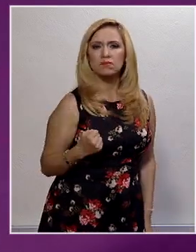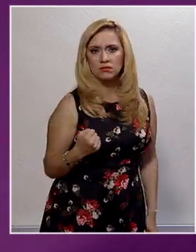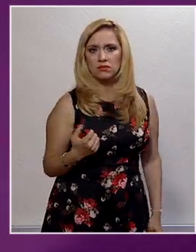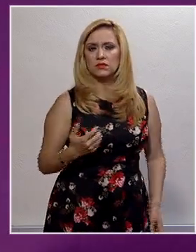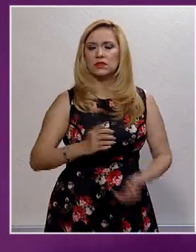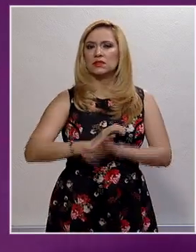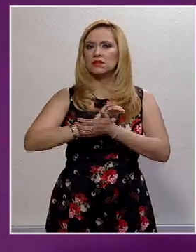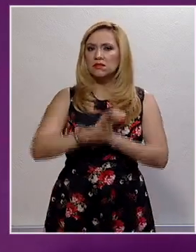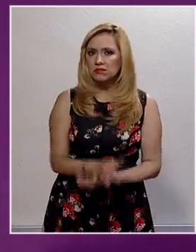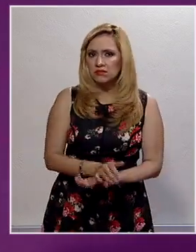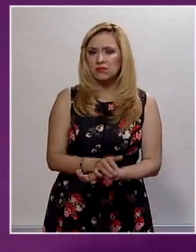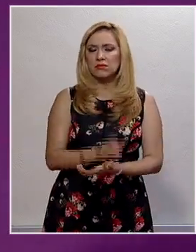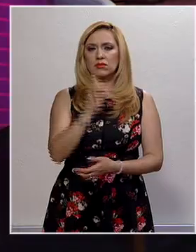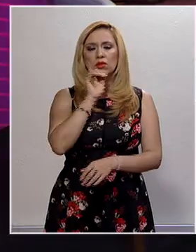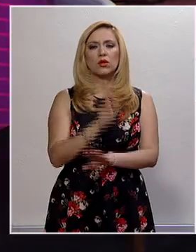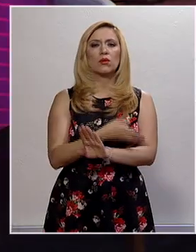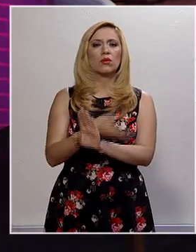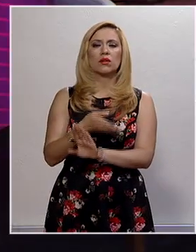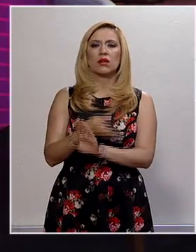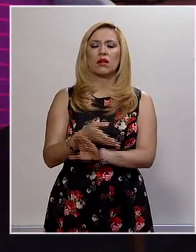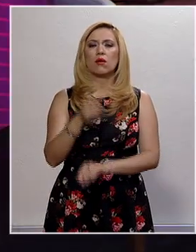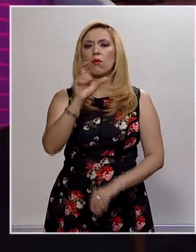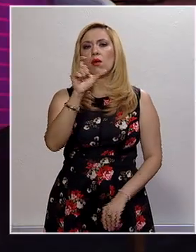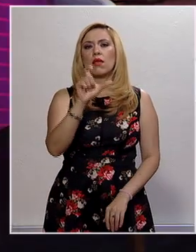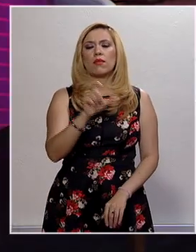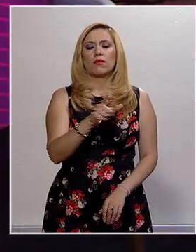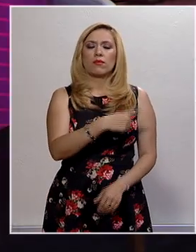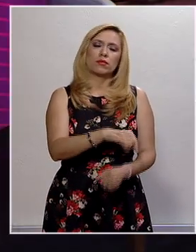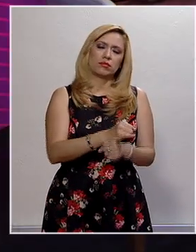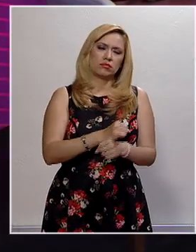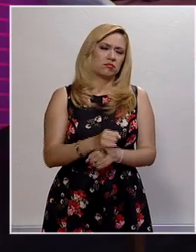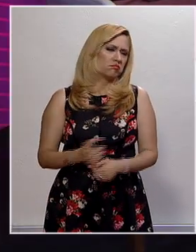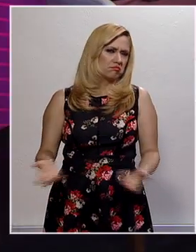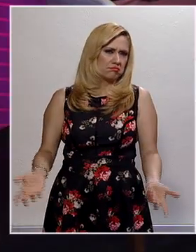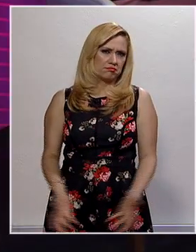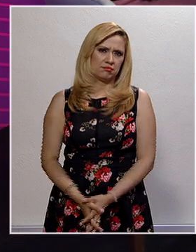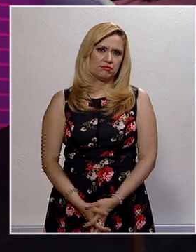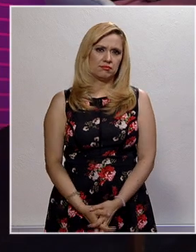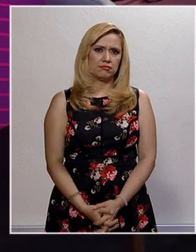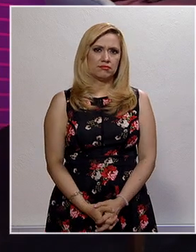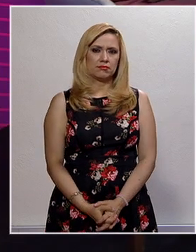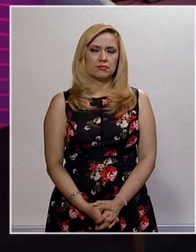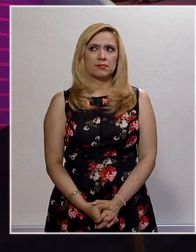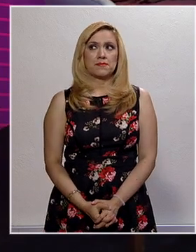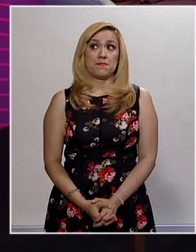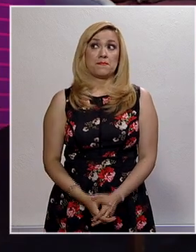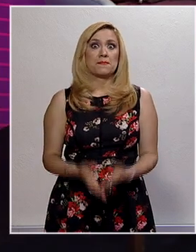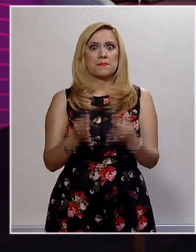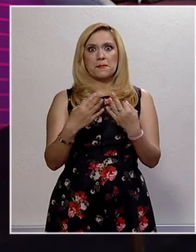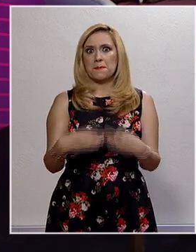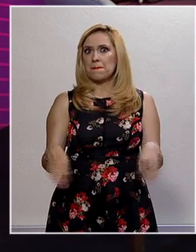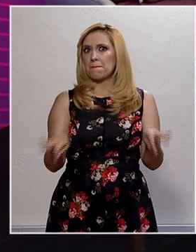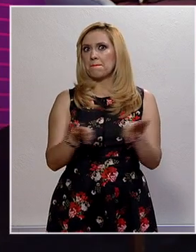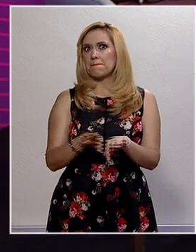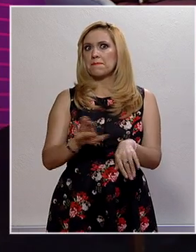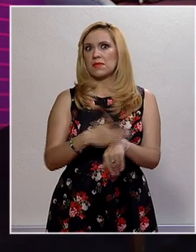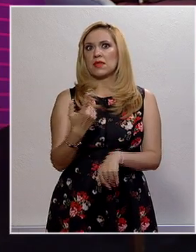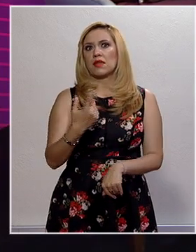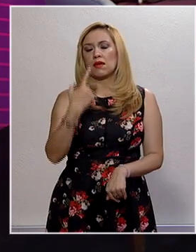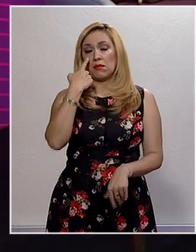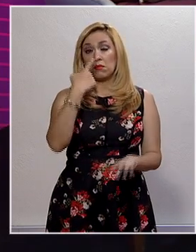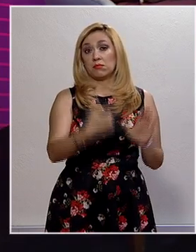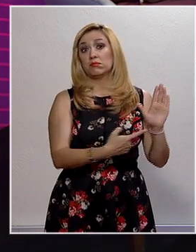discriminación estructural en contra de las mujeres al momento de realizar la investigación? Pues es importante porque